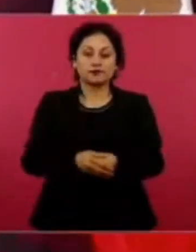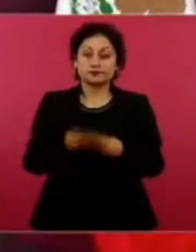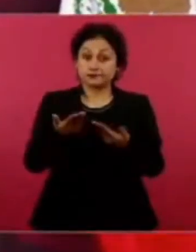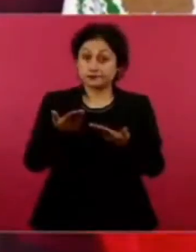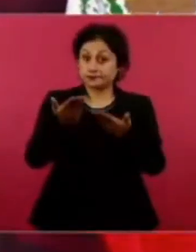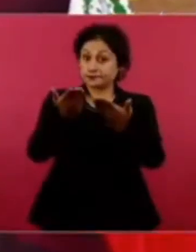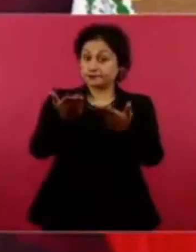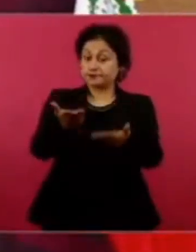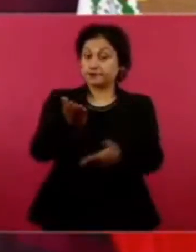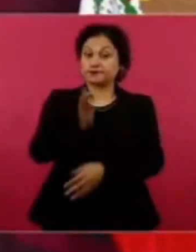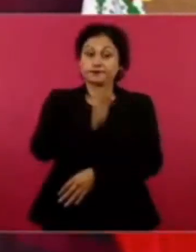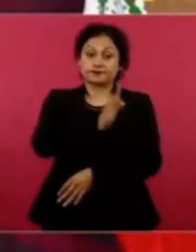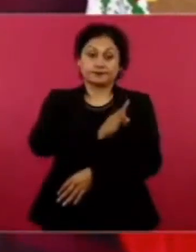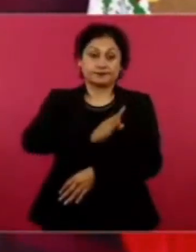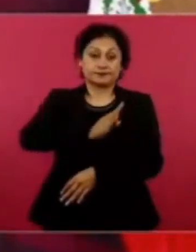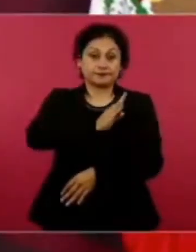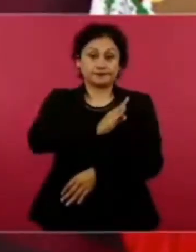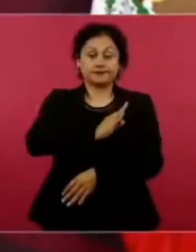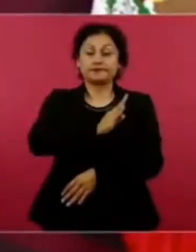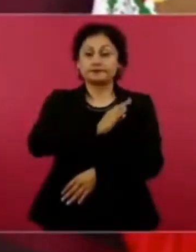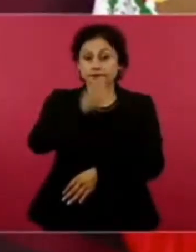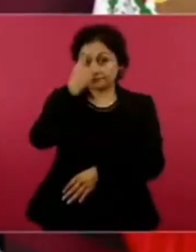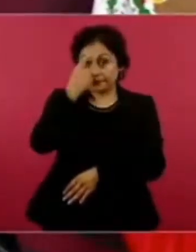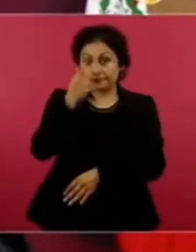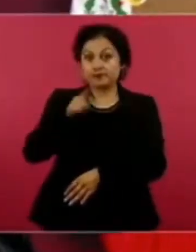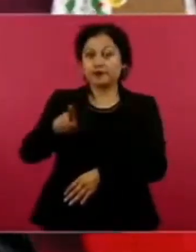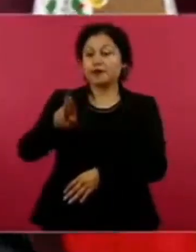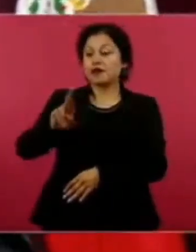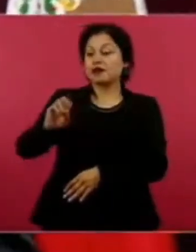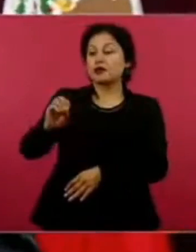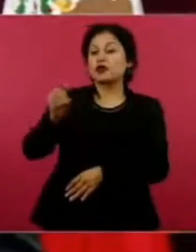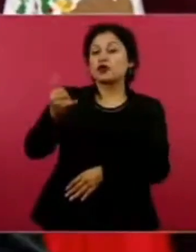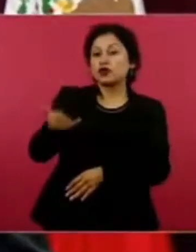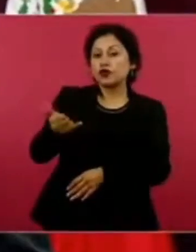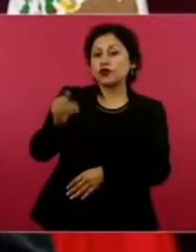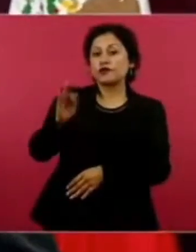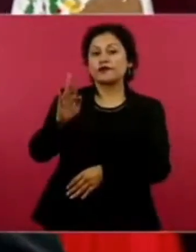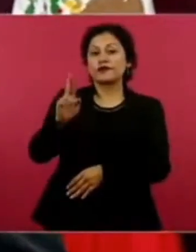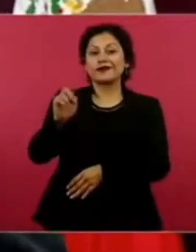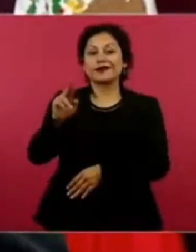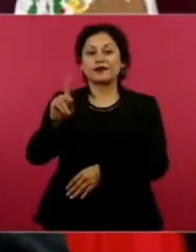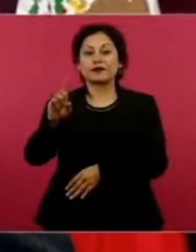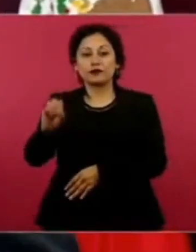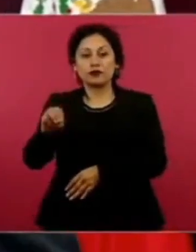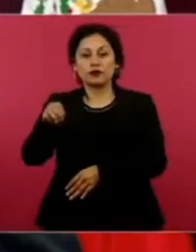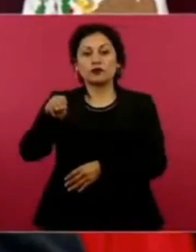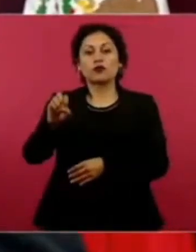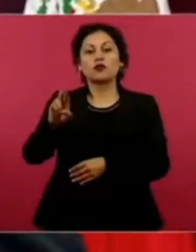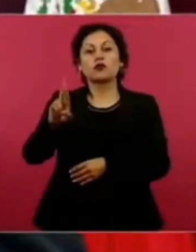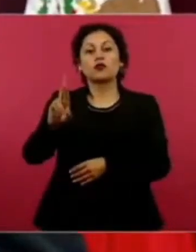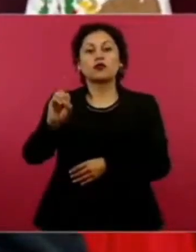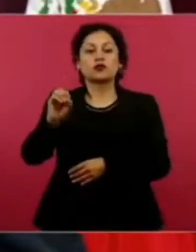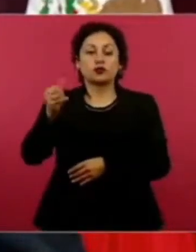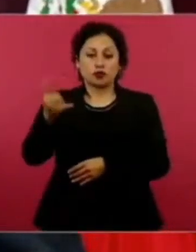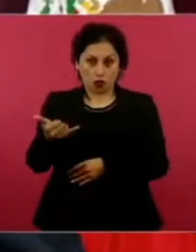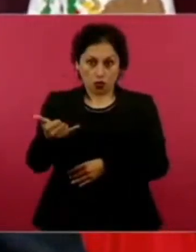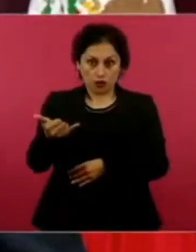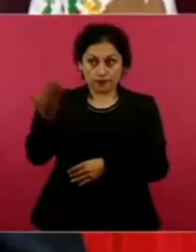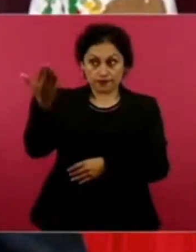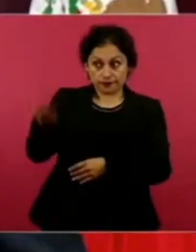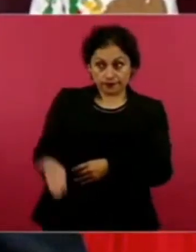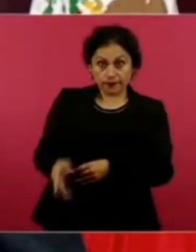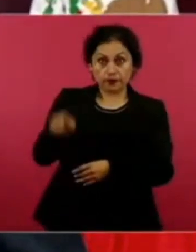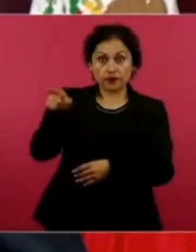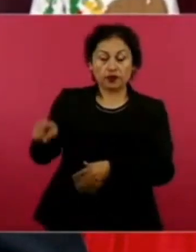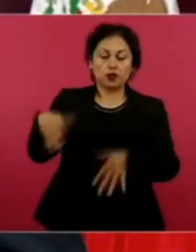felicitación a Roy Fernando Monroy, que ha puesto el nombre de